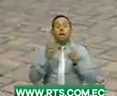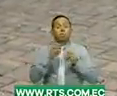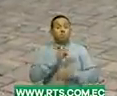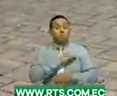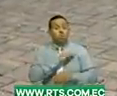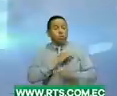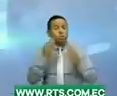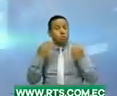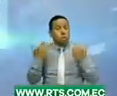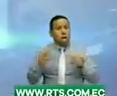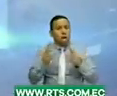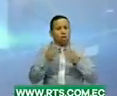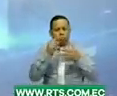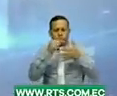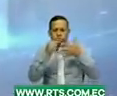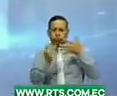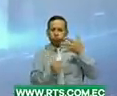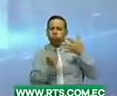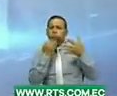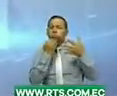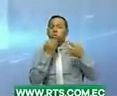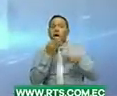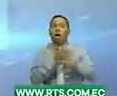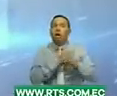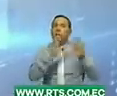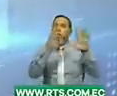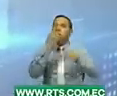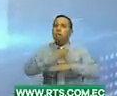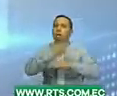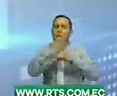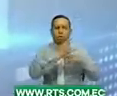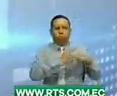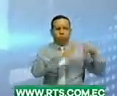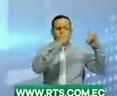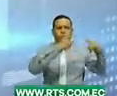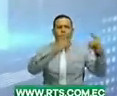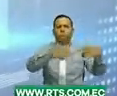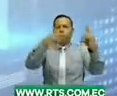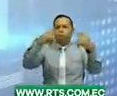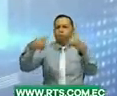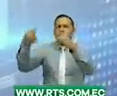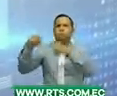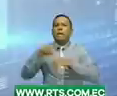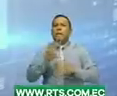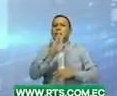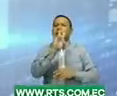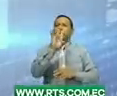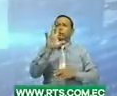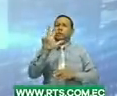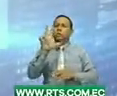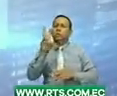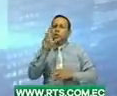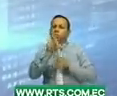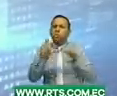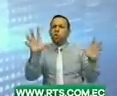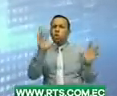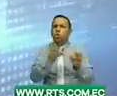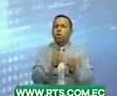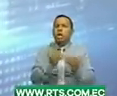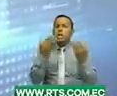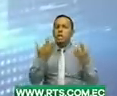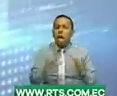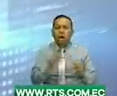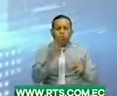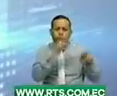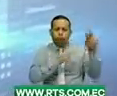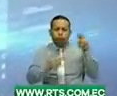hace 10 días, cuando se instalaron las carpas, se ha brindado atención a 736 personas, de las cuales 41 dieron